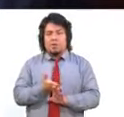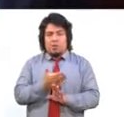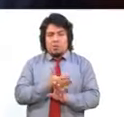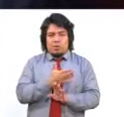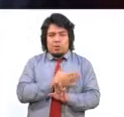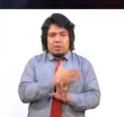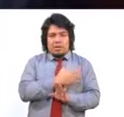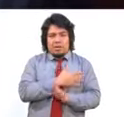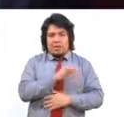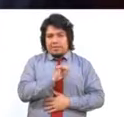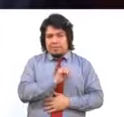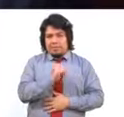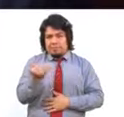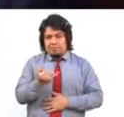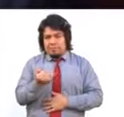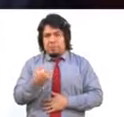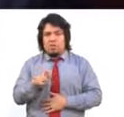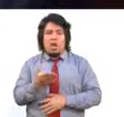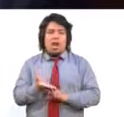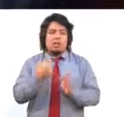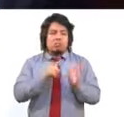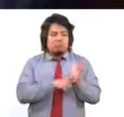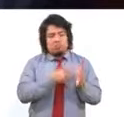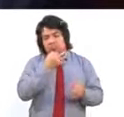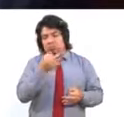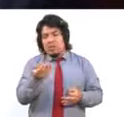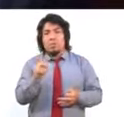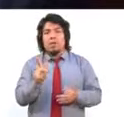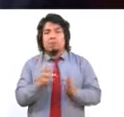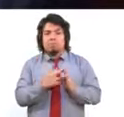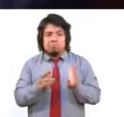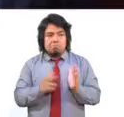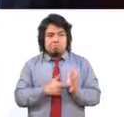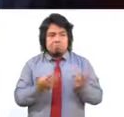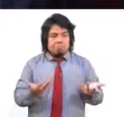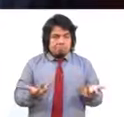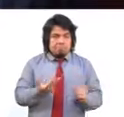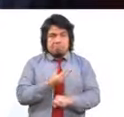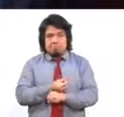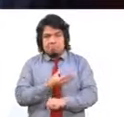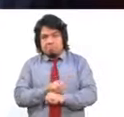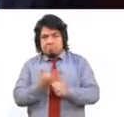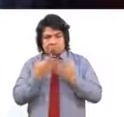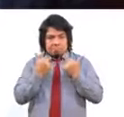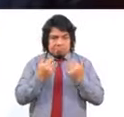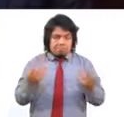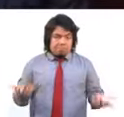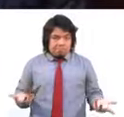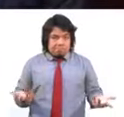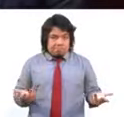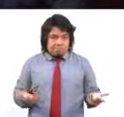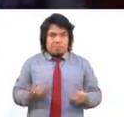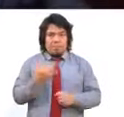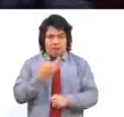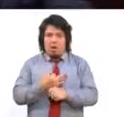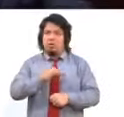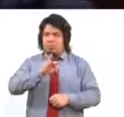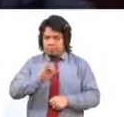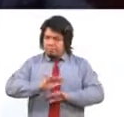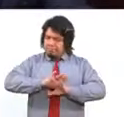donde se decretaba la alerta y no había medidas concretas de acción, sino un seguimiento